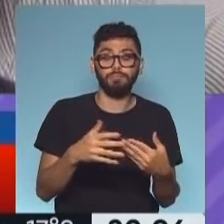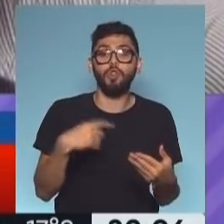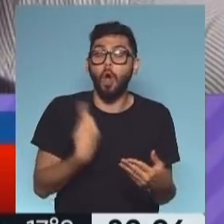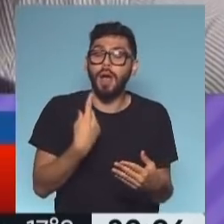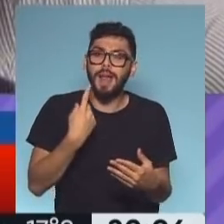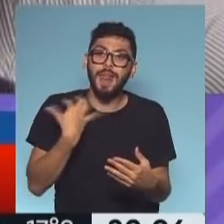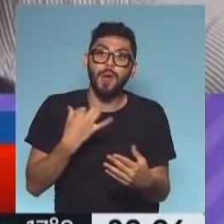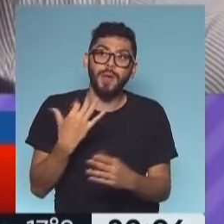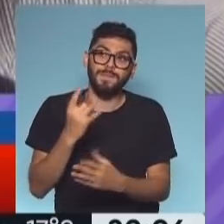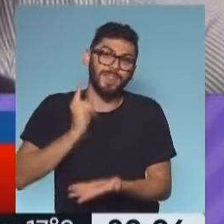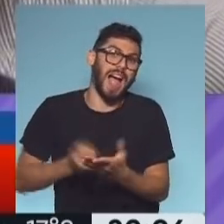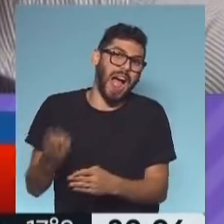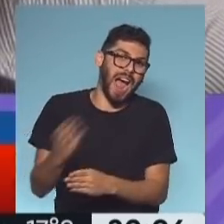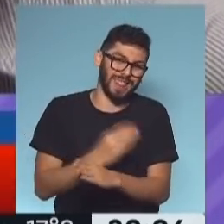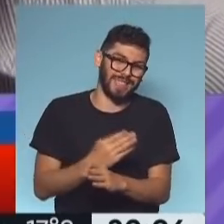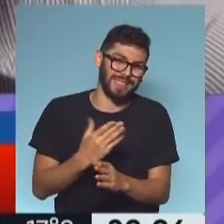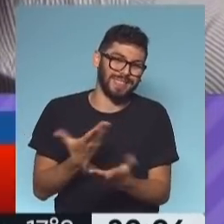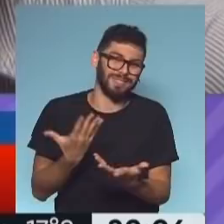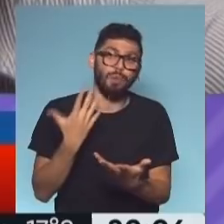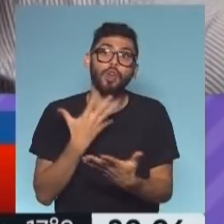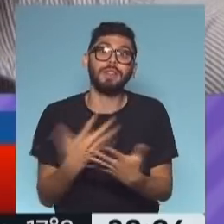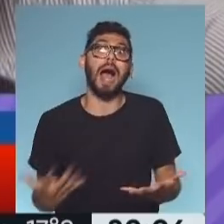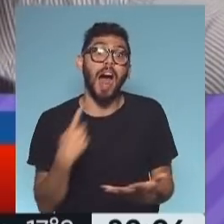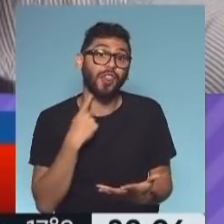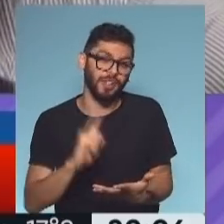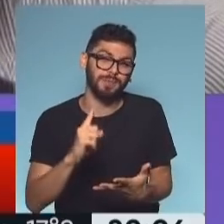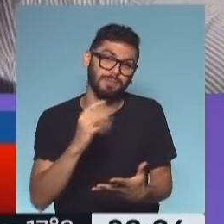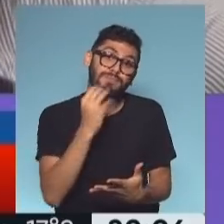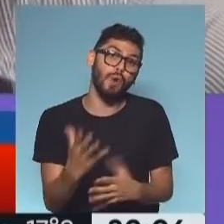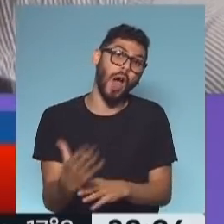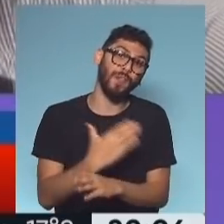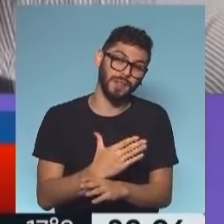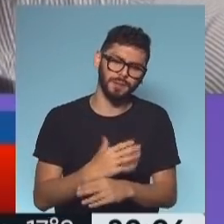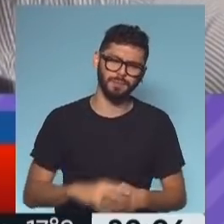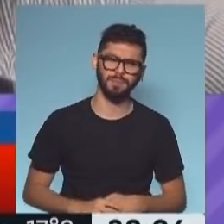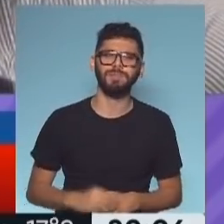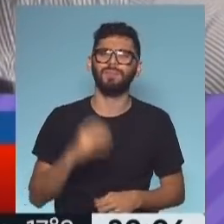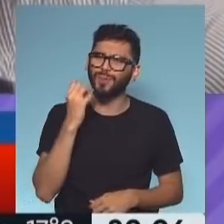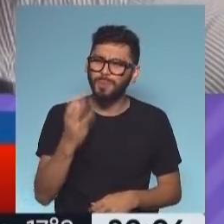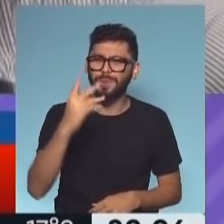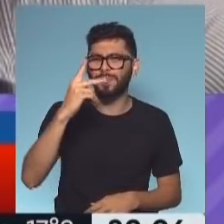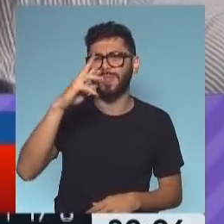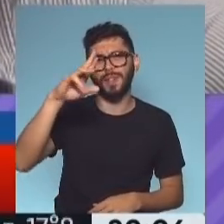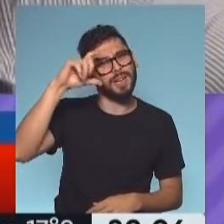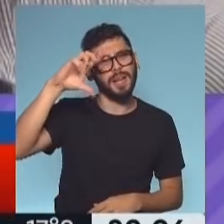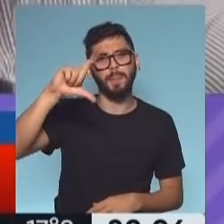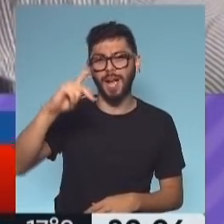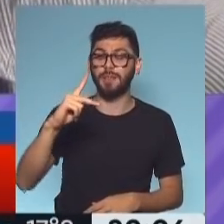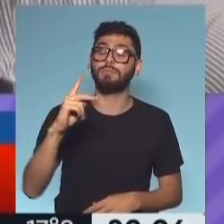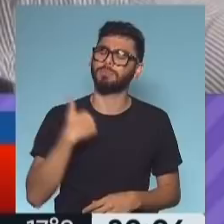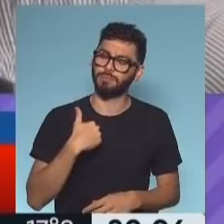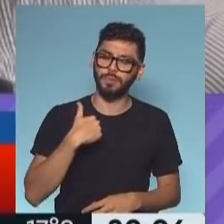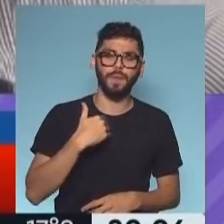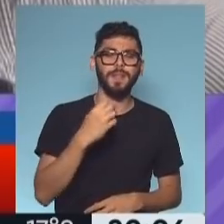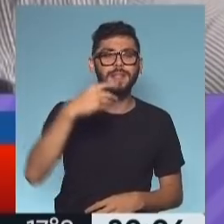tomar las definiciones antes de tener que pagar consecuencias más complicadas, ¿no? ¿Qué tal, el Krepla? Nicolás Fiorentino lo saluda. Cuando hablamos